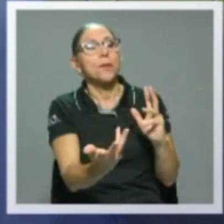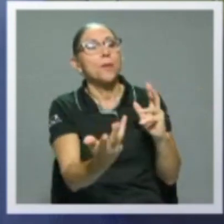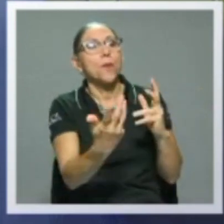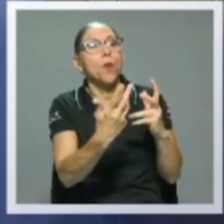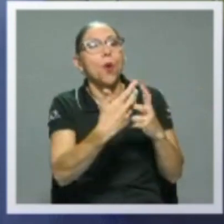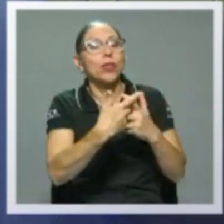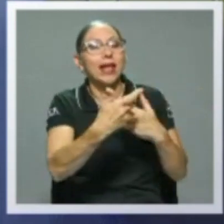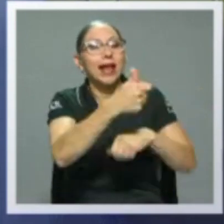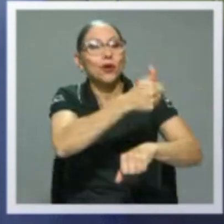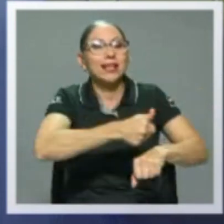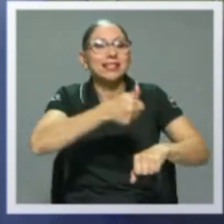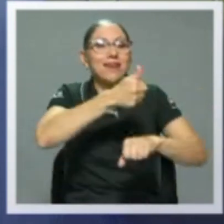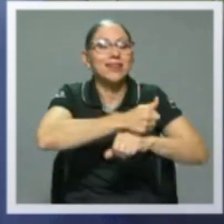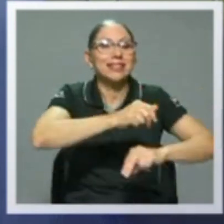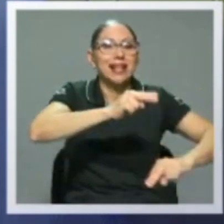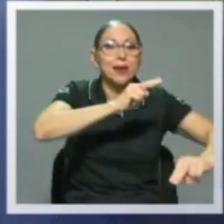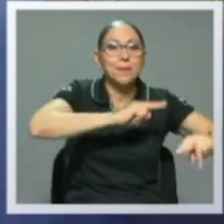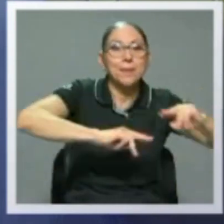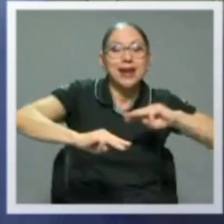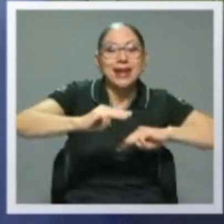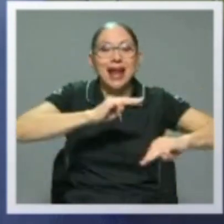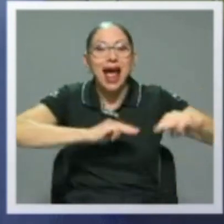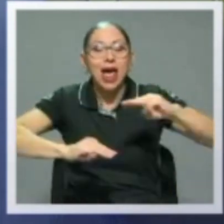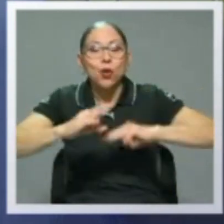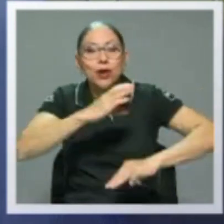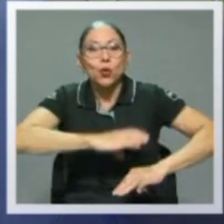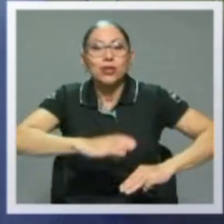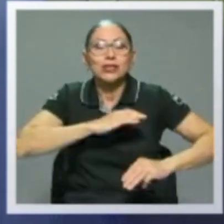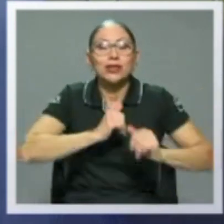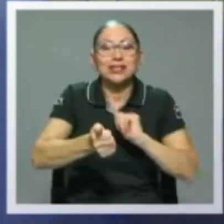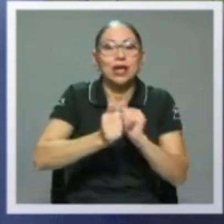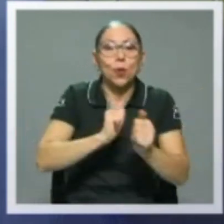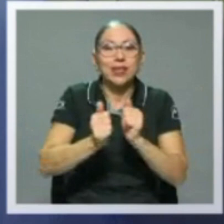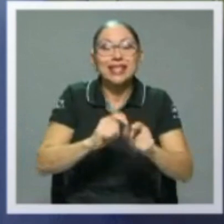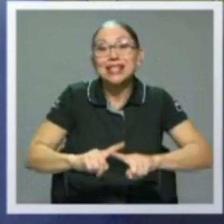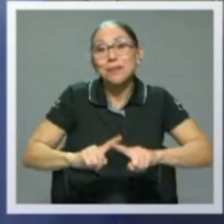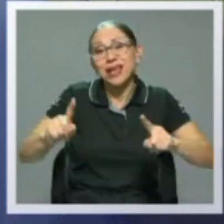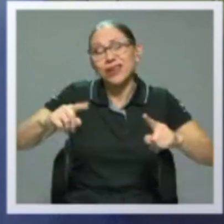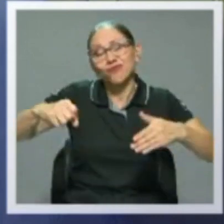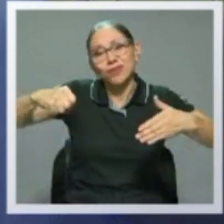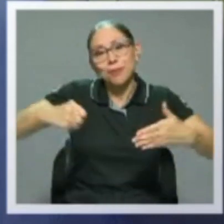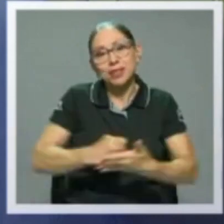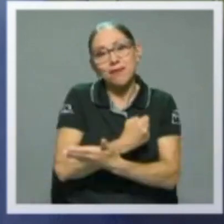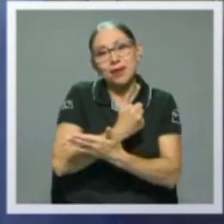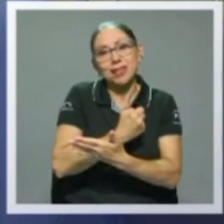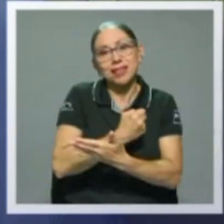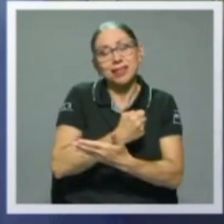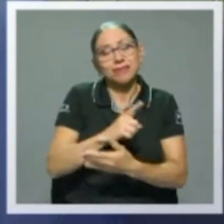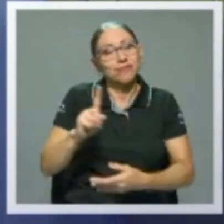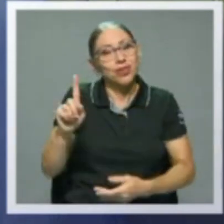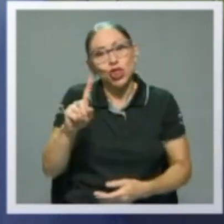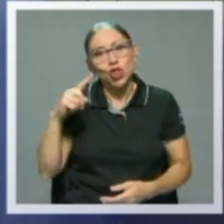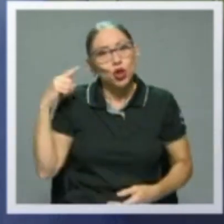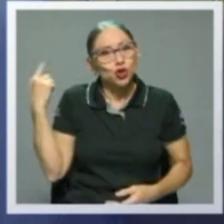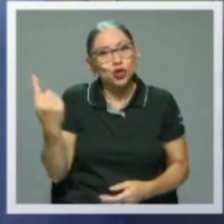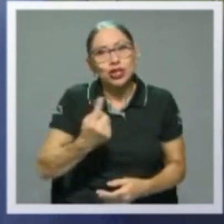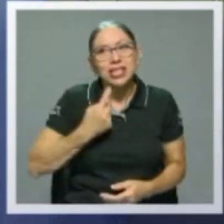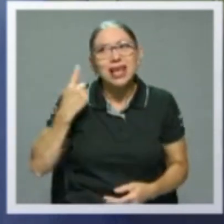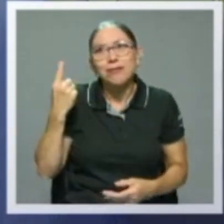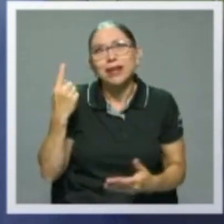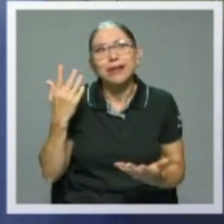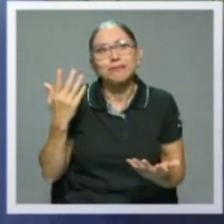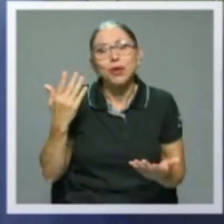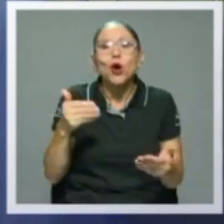en condiciones de competencia. Pero lamentablemente las condiciones de competencia no siempre, o diríamos casi